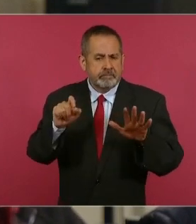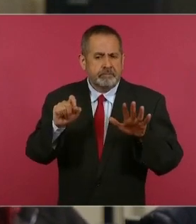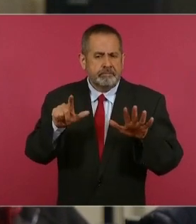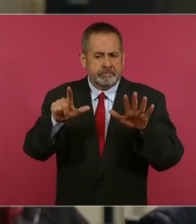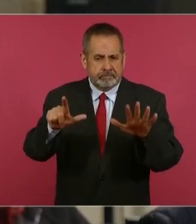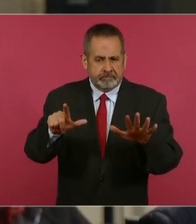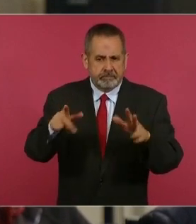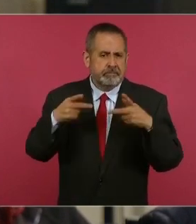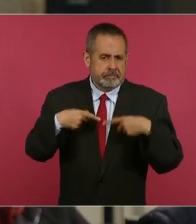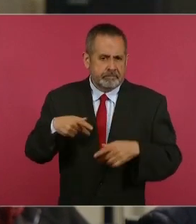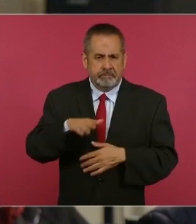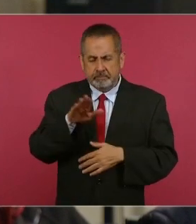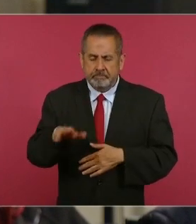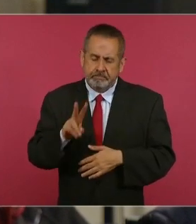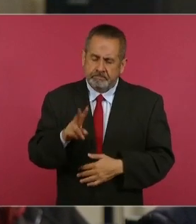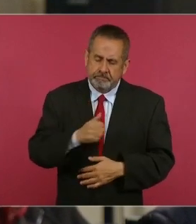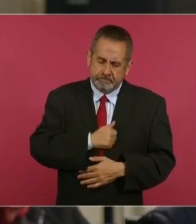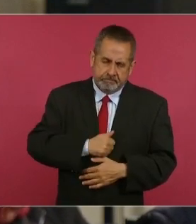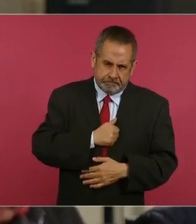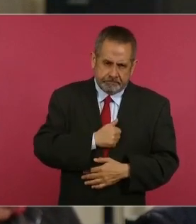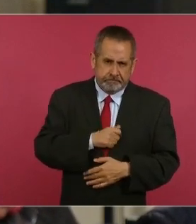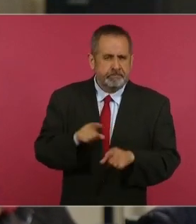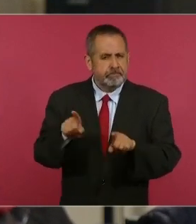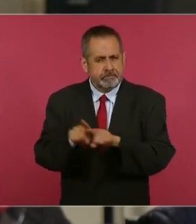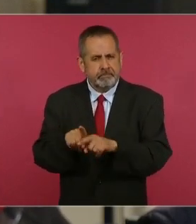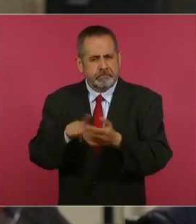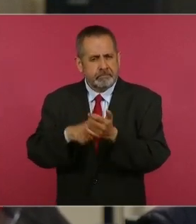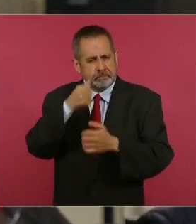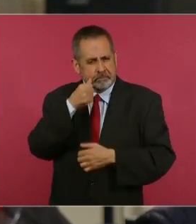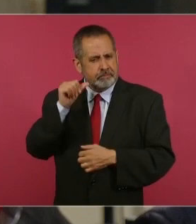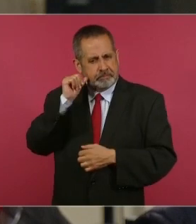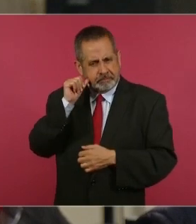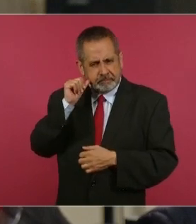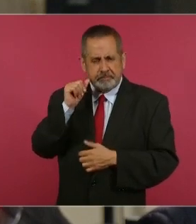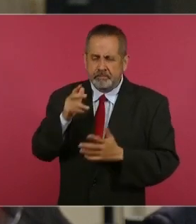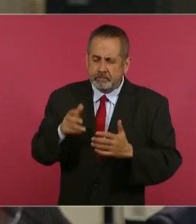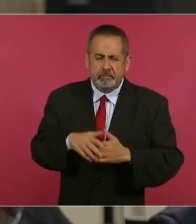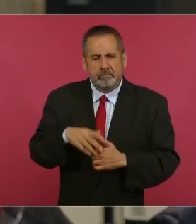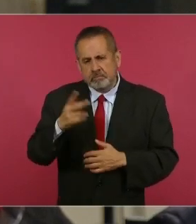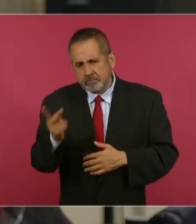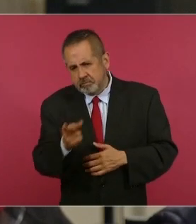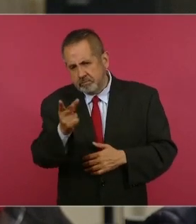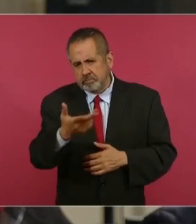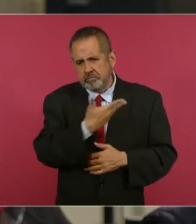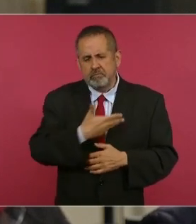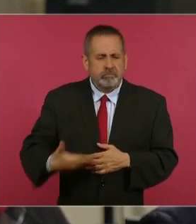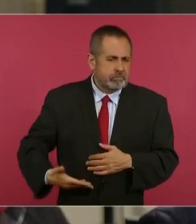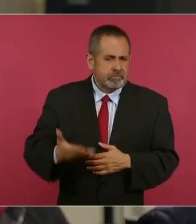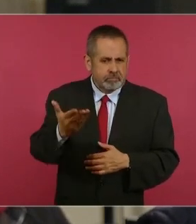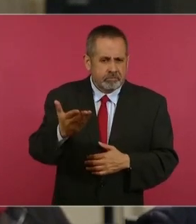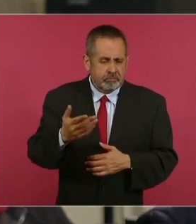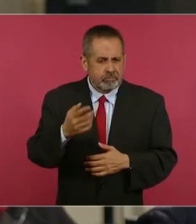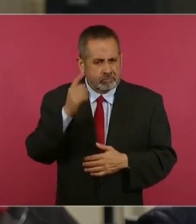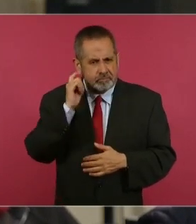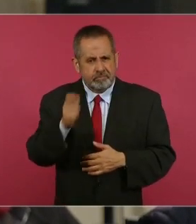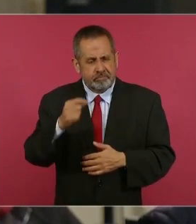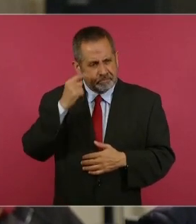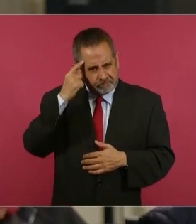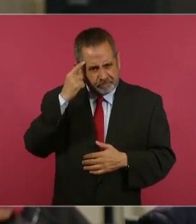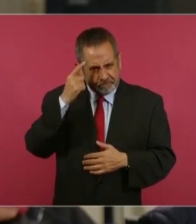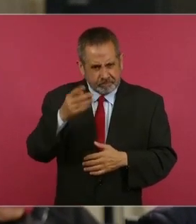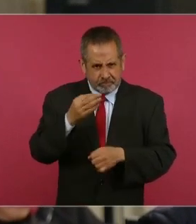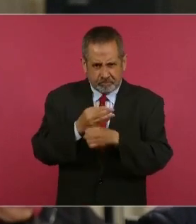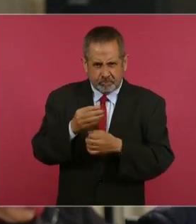personas fallecidas, lamentablemente, la misma cifra del día de ayer. Preguntarle, presidente, estamos en